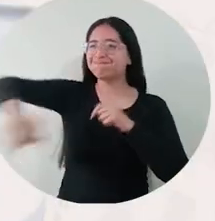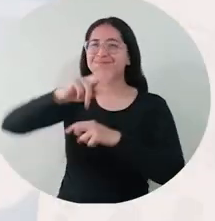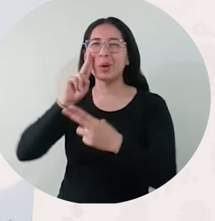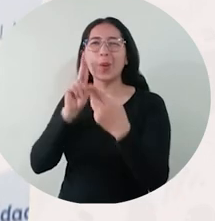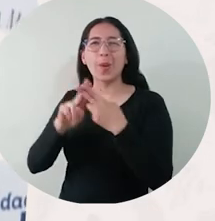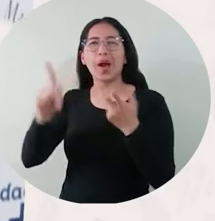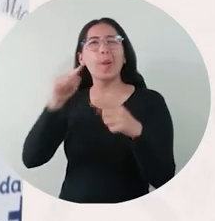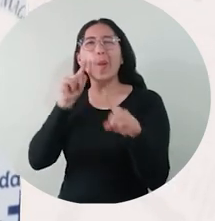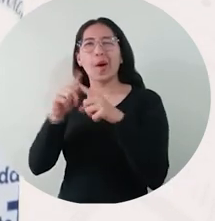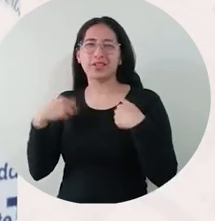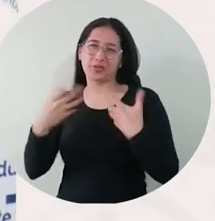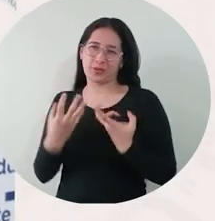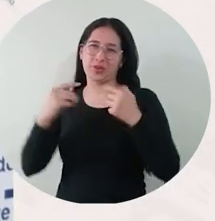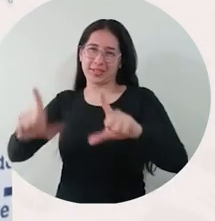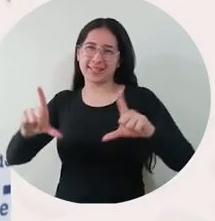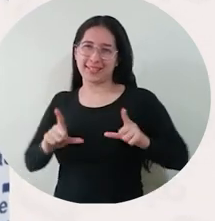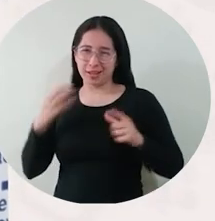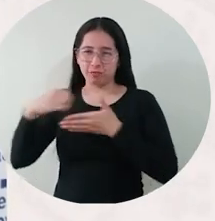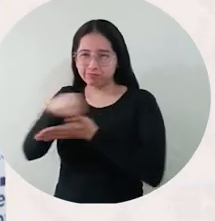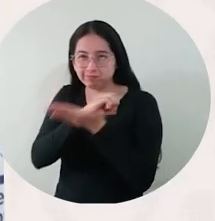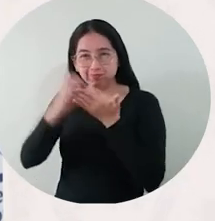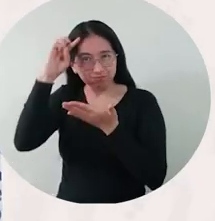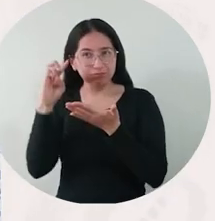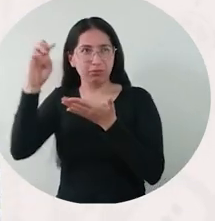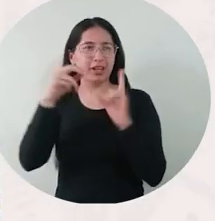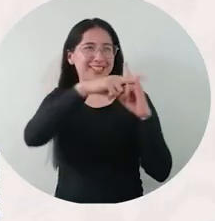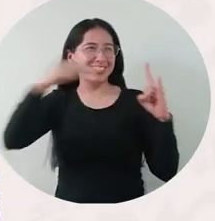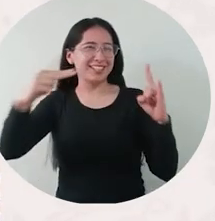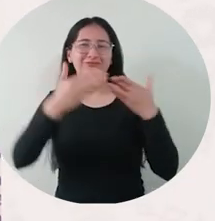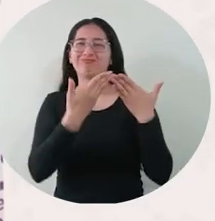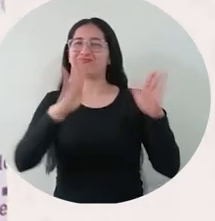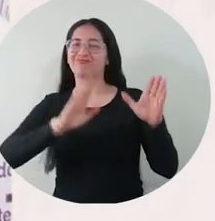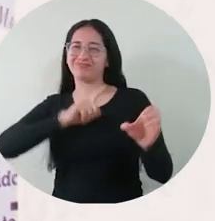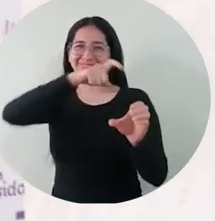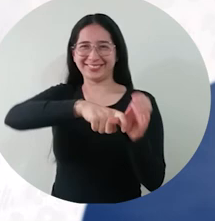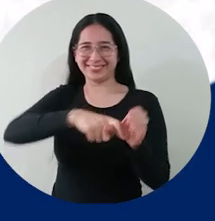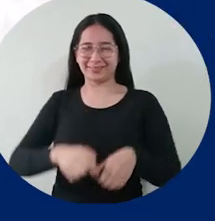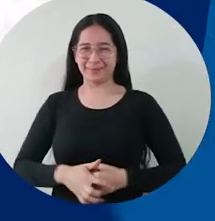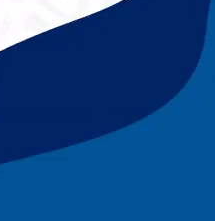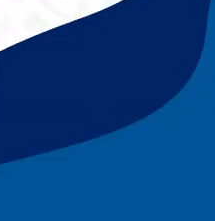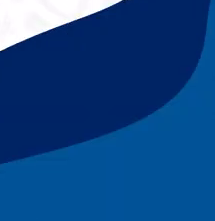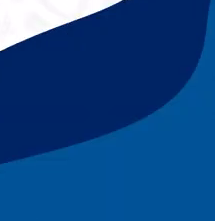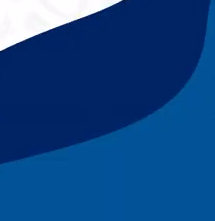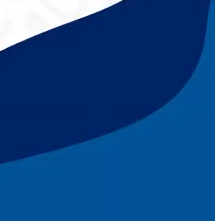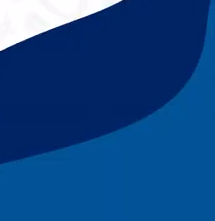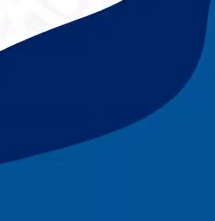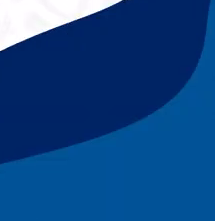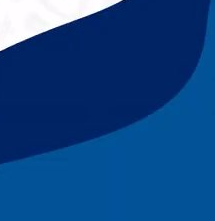mar, principalmente pues buscando mi sueño de ser bióloga, y la Universidad Magdalena me abrió sus puertas.